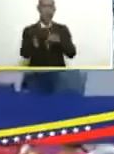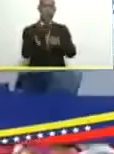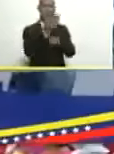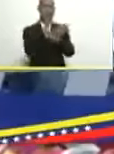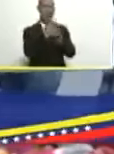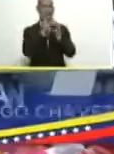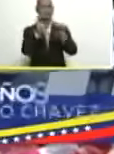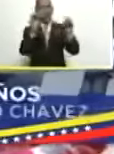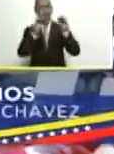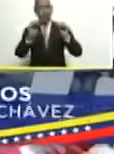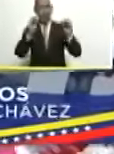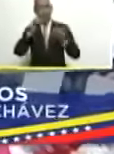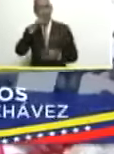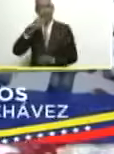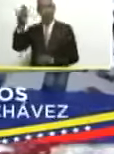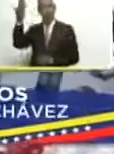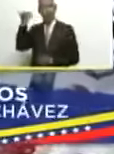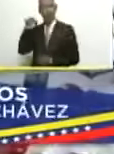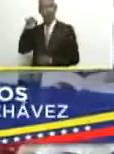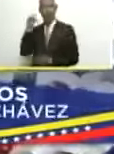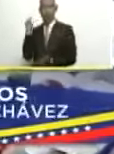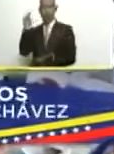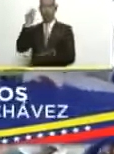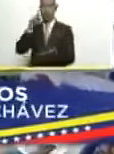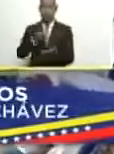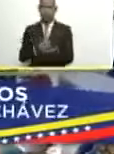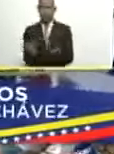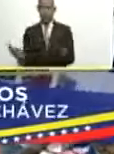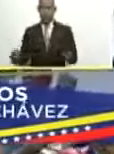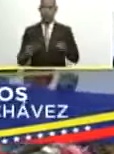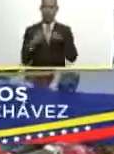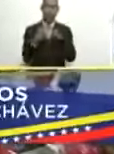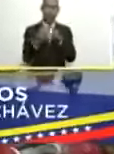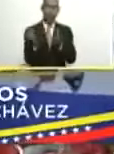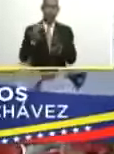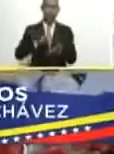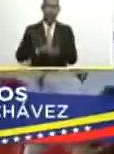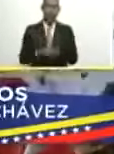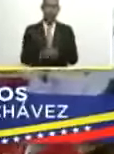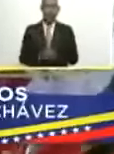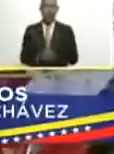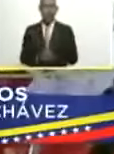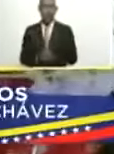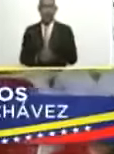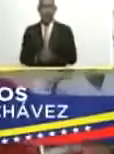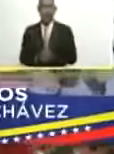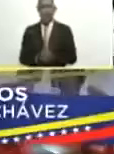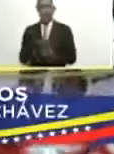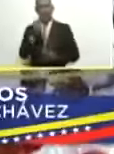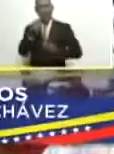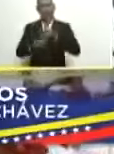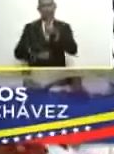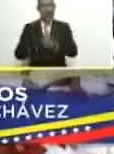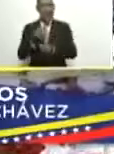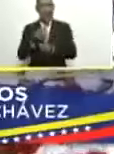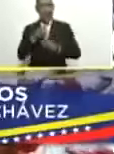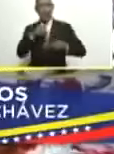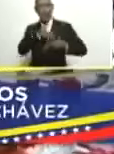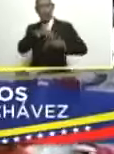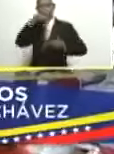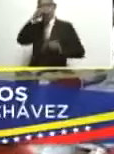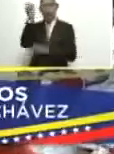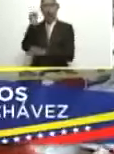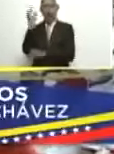año pasado, donde teníamos que ir al reencuentro, donde teníamos que nuevamente ejercer el espíritu